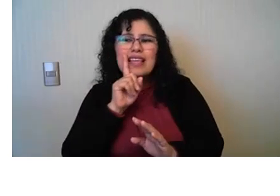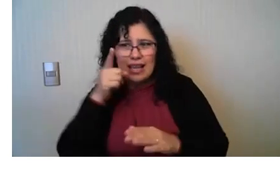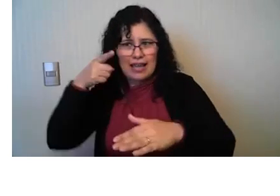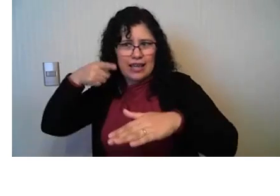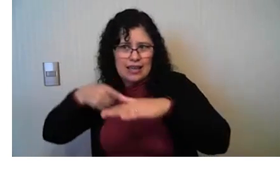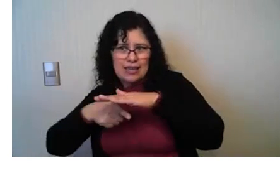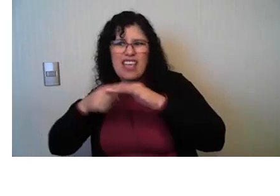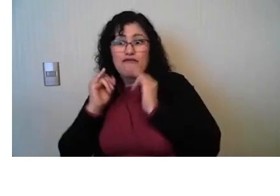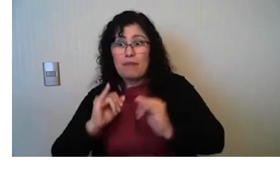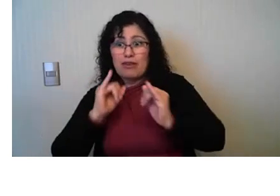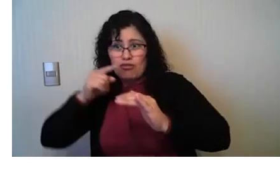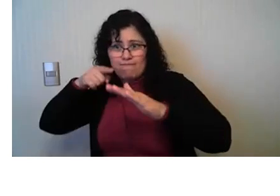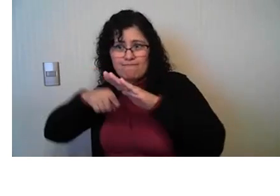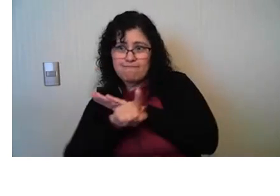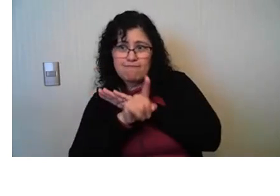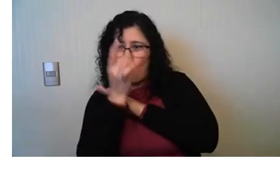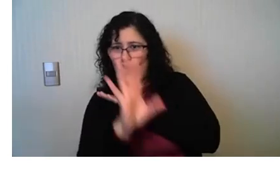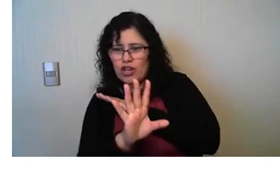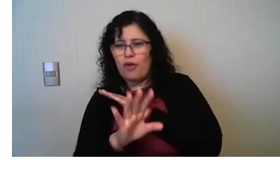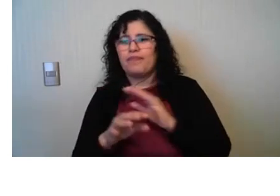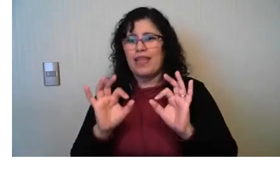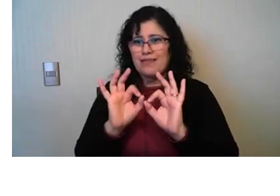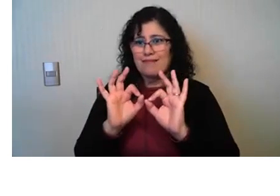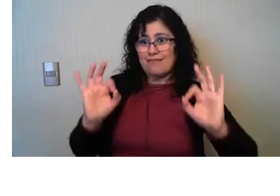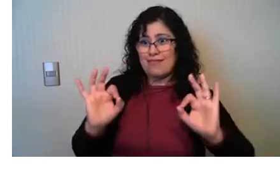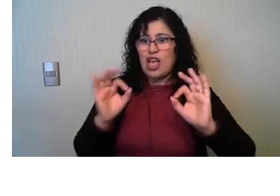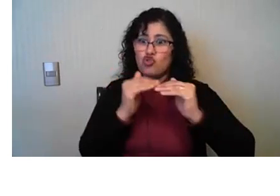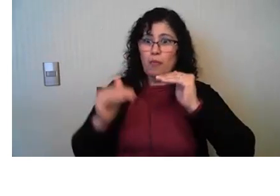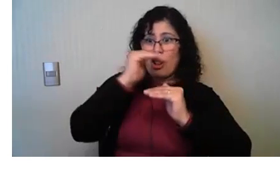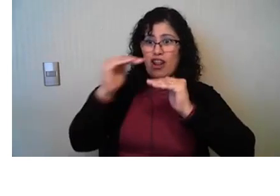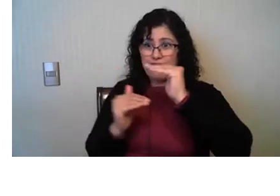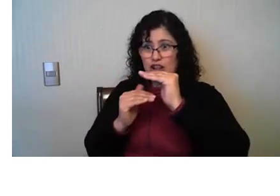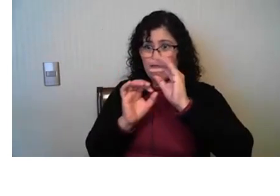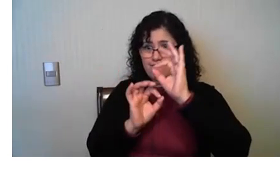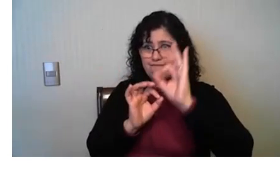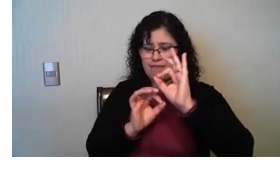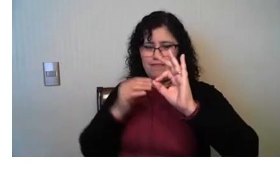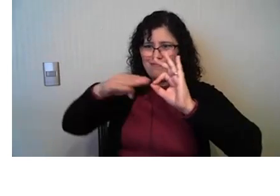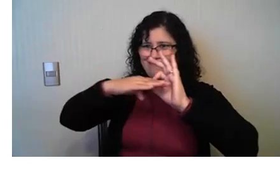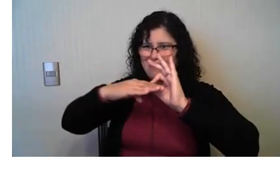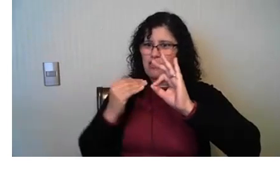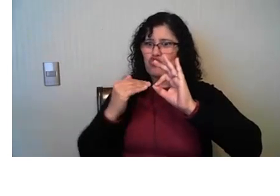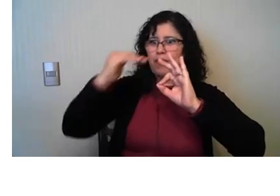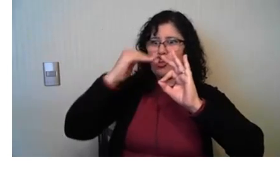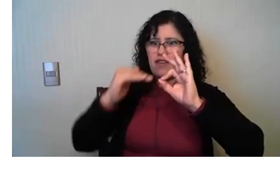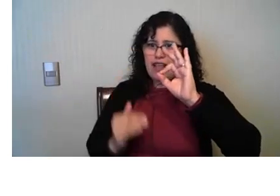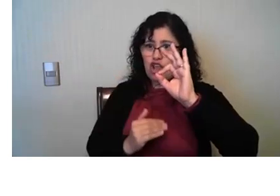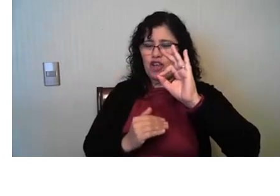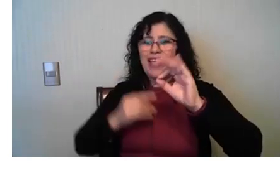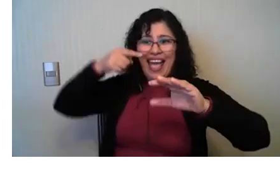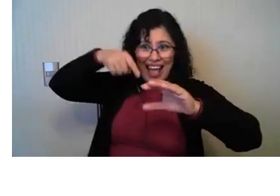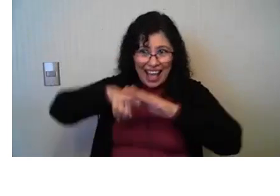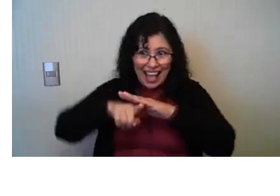información y los pedúnculos cerebelosos superior e inferior, tanto entrada como salida de información